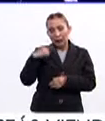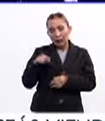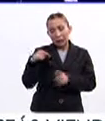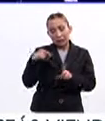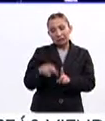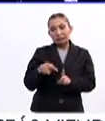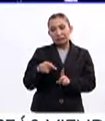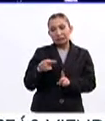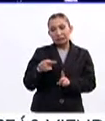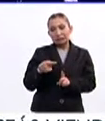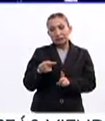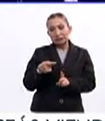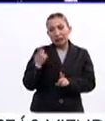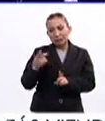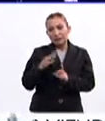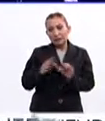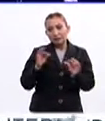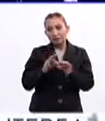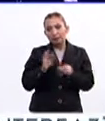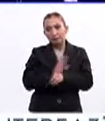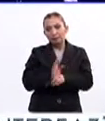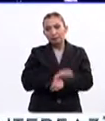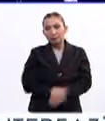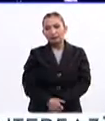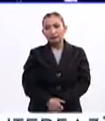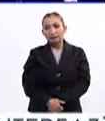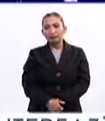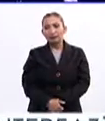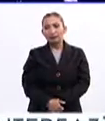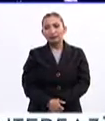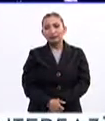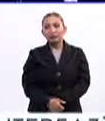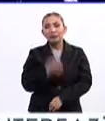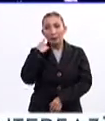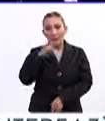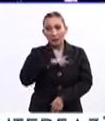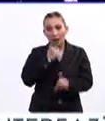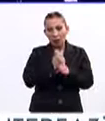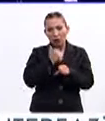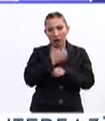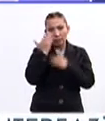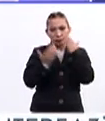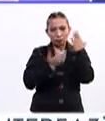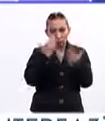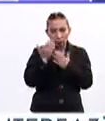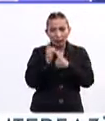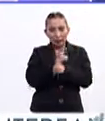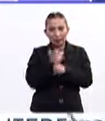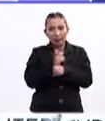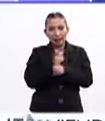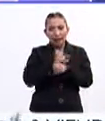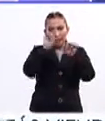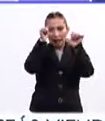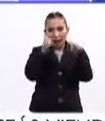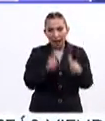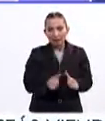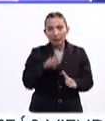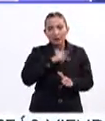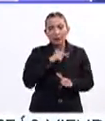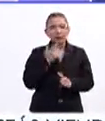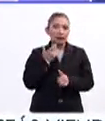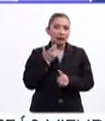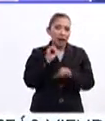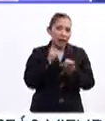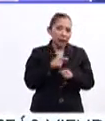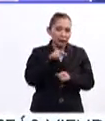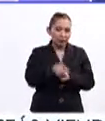el eje central de esta narrativa de tu cortometraje. Fíjate, bueno, mi abuelita estudió licenciatura en artes, mi abuela es